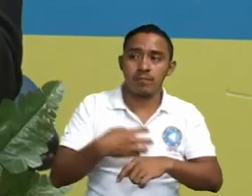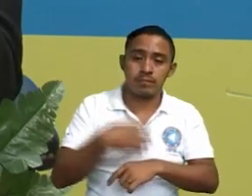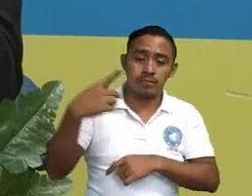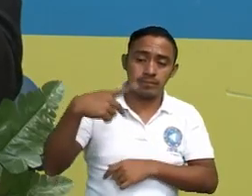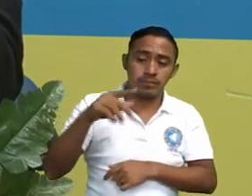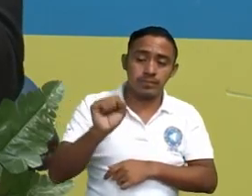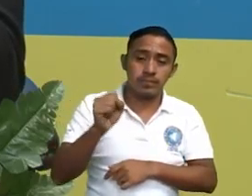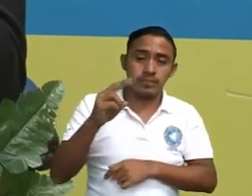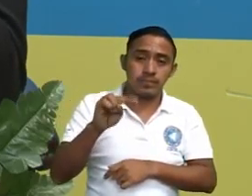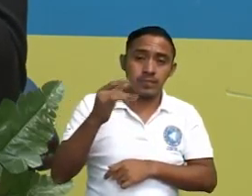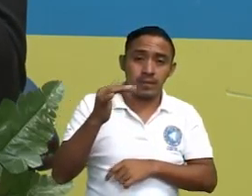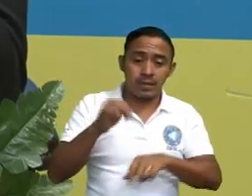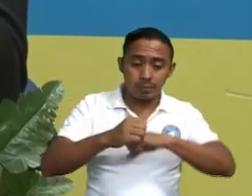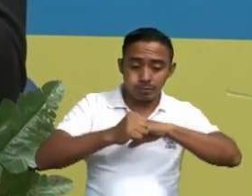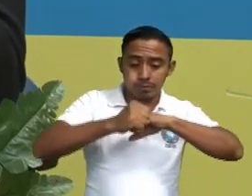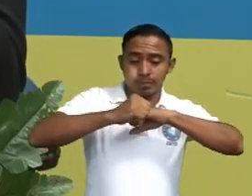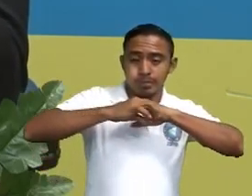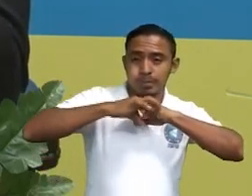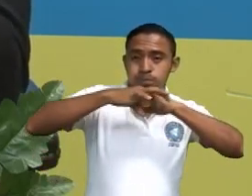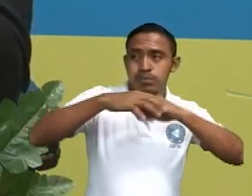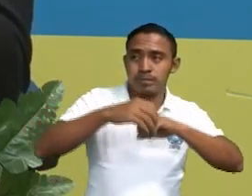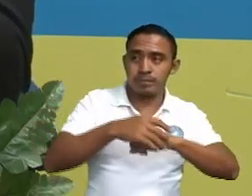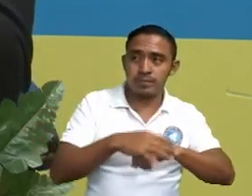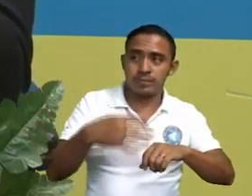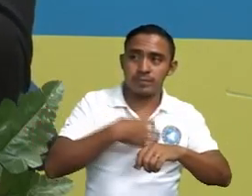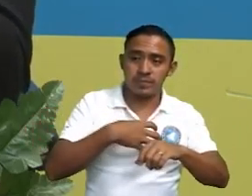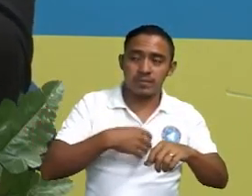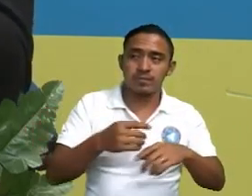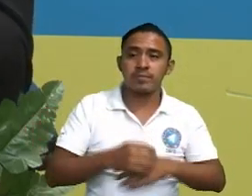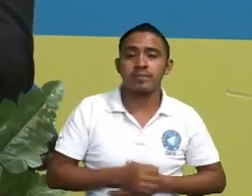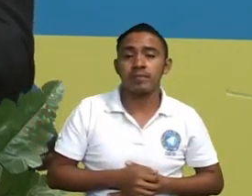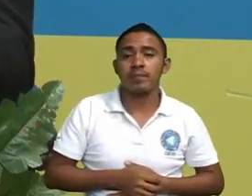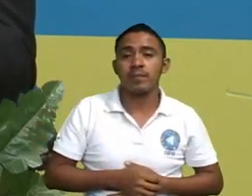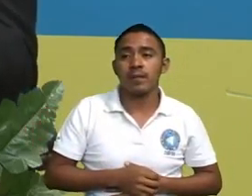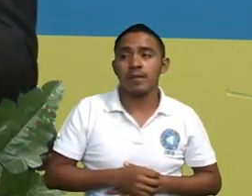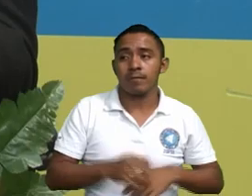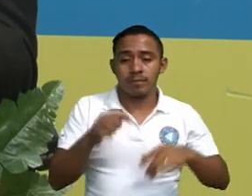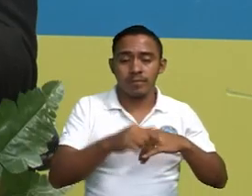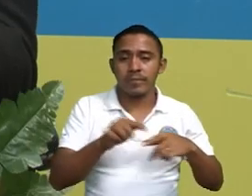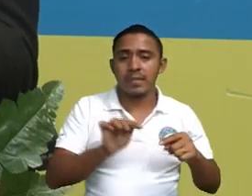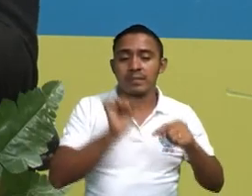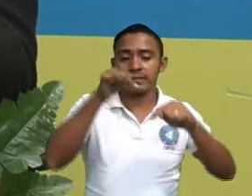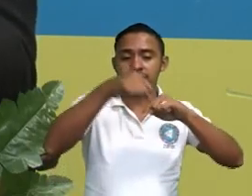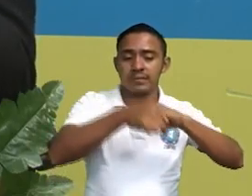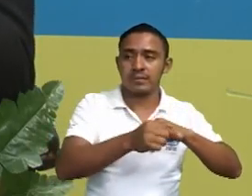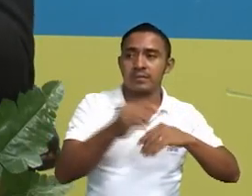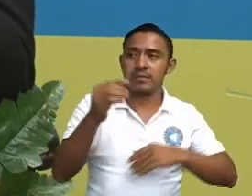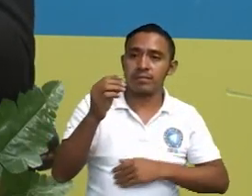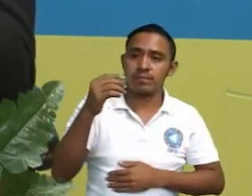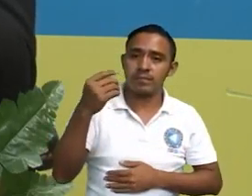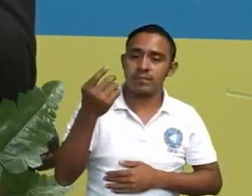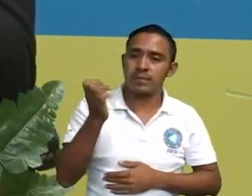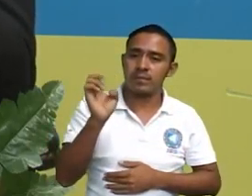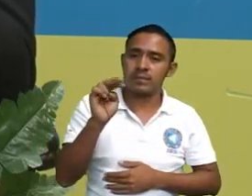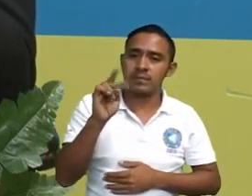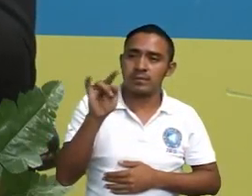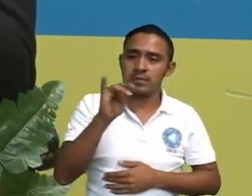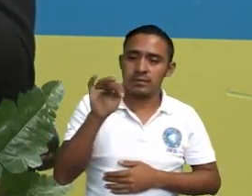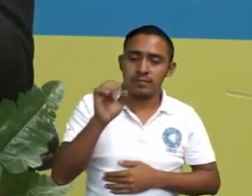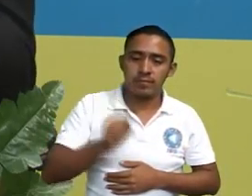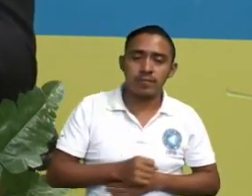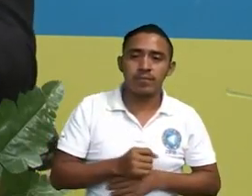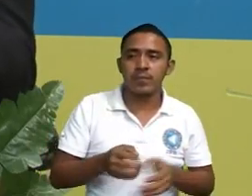obstrucción y aumento de la presión de las enzimas en el interior del páncreas. ¿Qué es lo que hacen estas enzimas en el páncreas? Nos ayudan a degradar las proteínas.